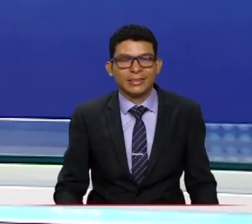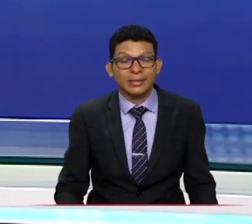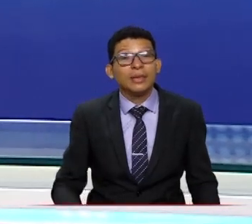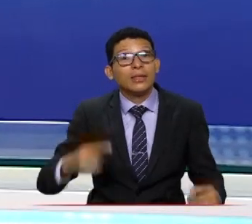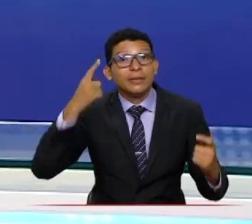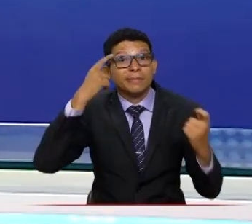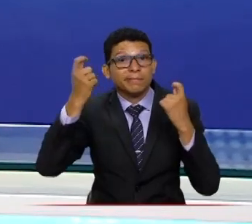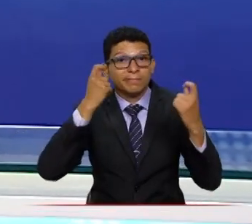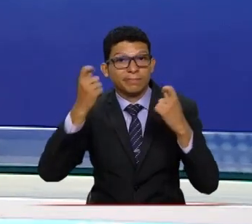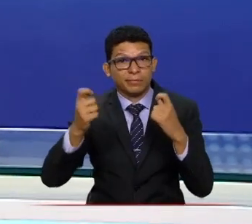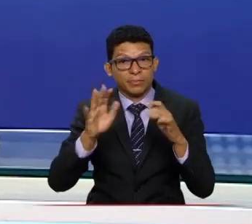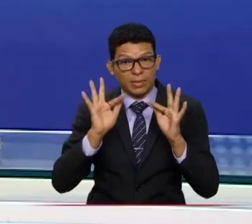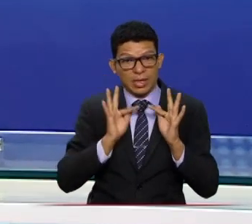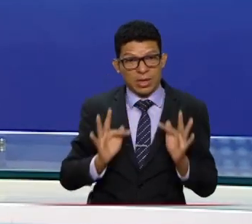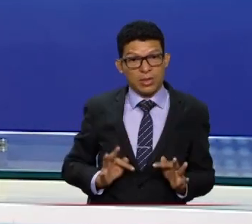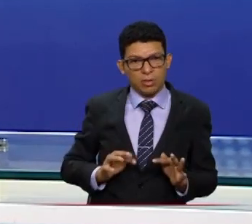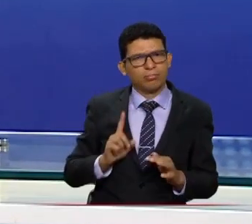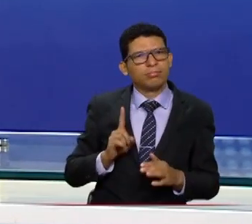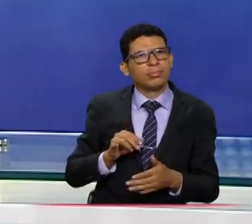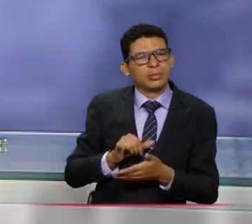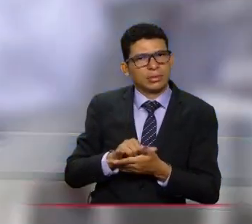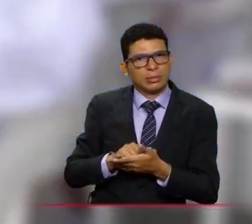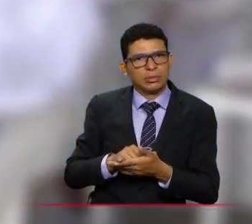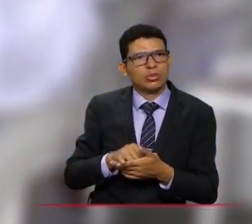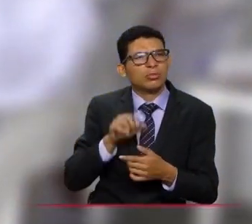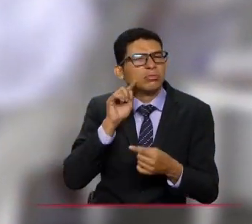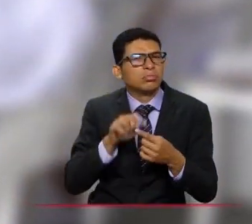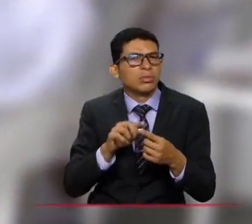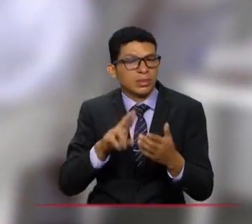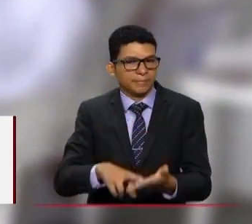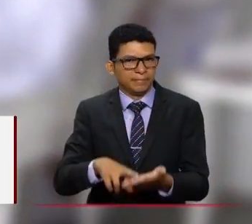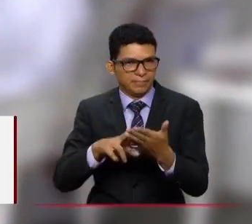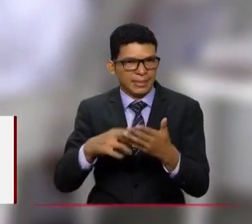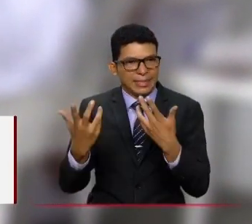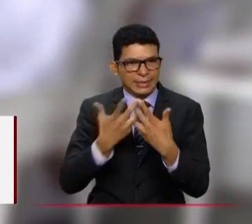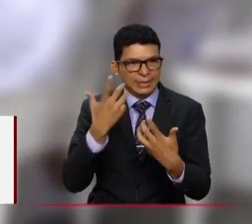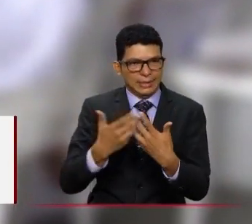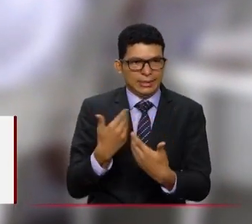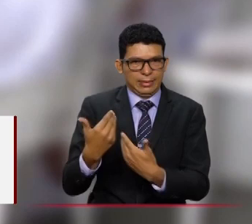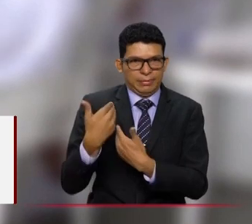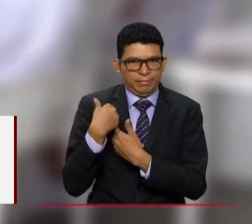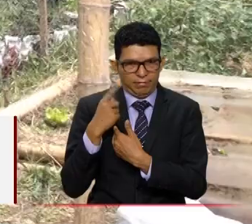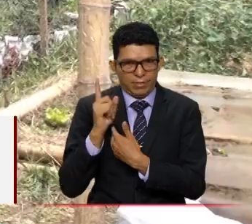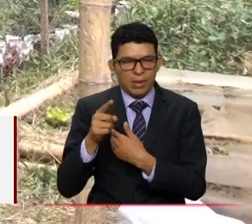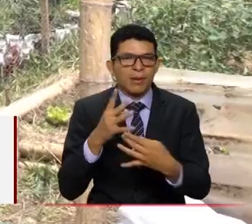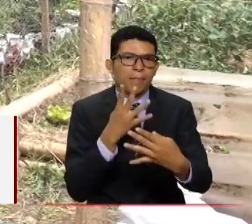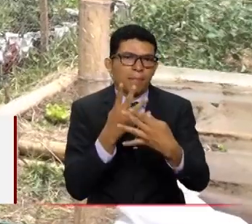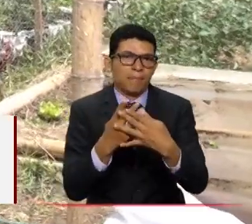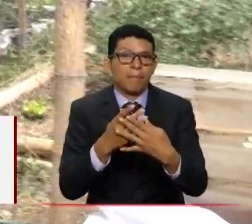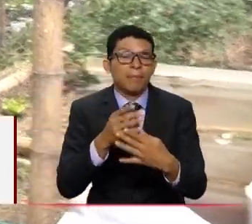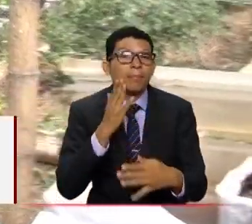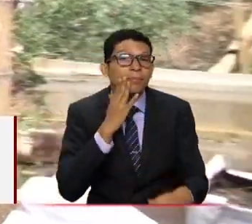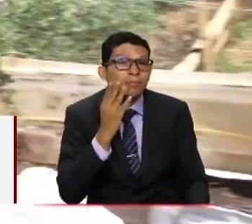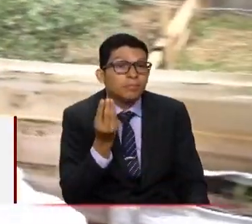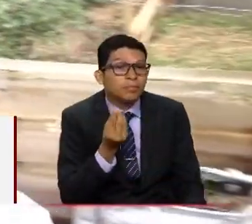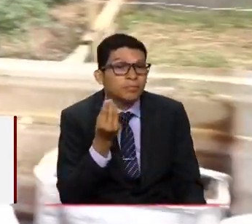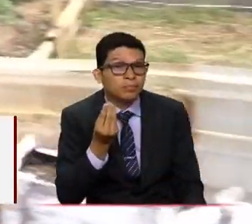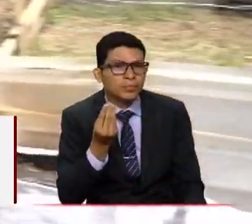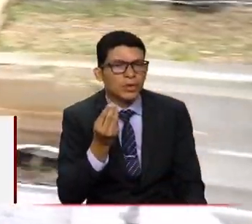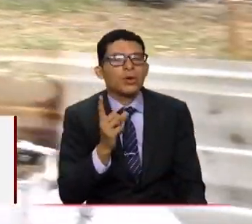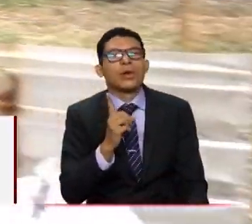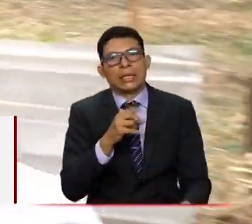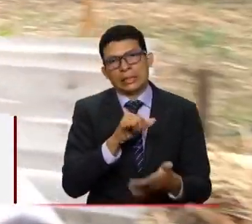La estrategia Huerta Terapéutica, que hace parte del fin restaurativo del sistema de responsabilidad penal para adolescentes, está generando